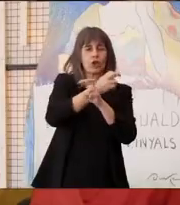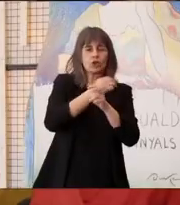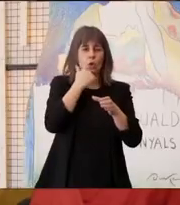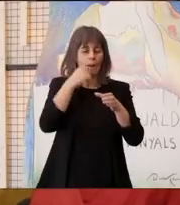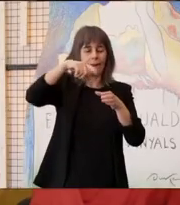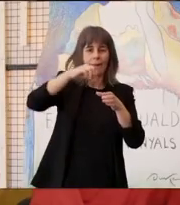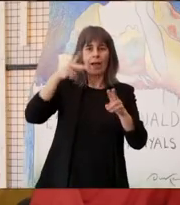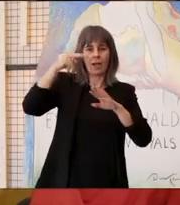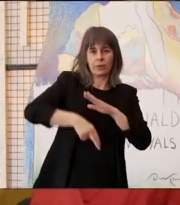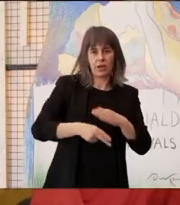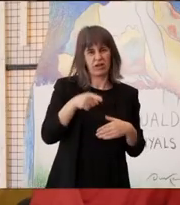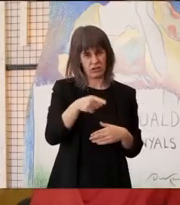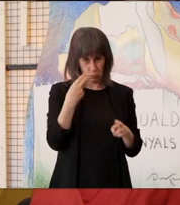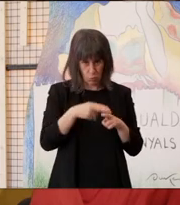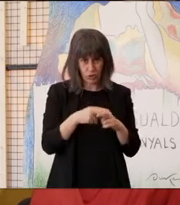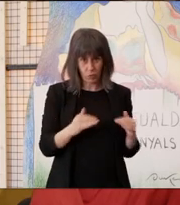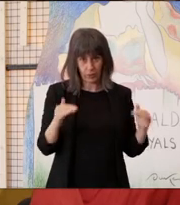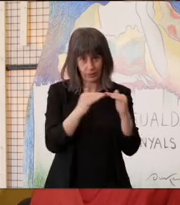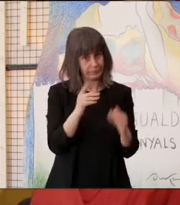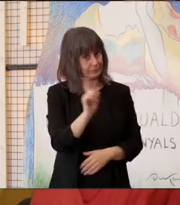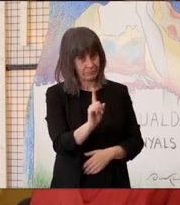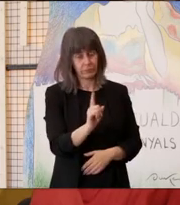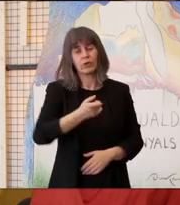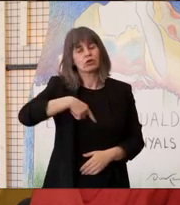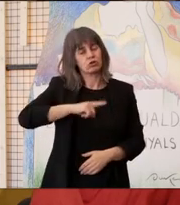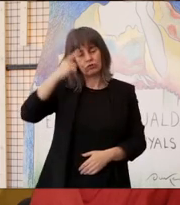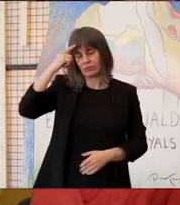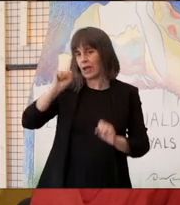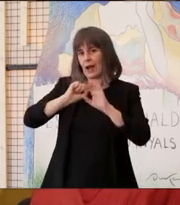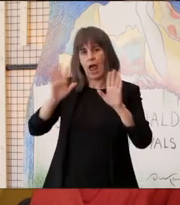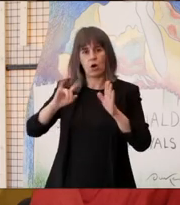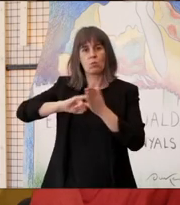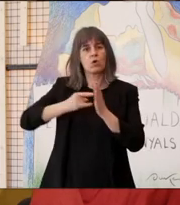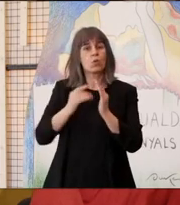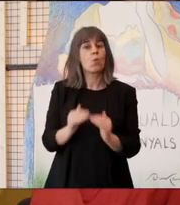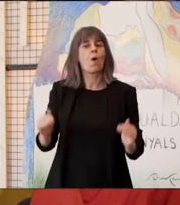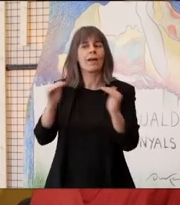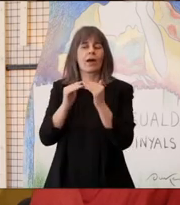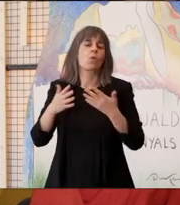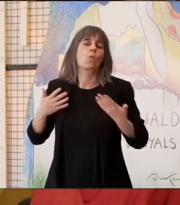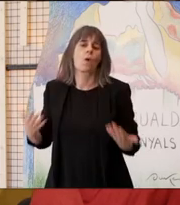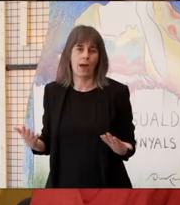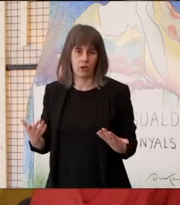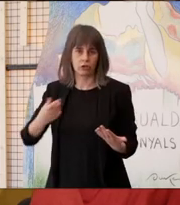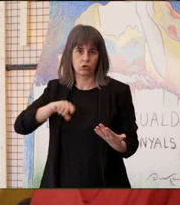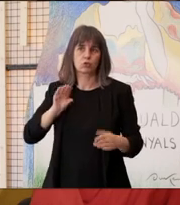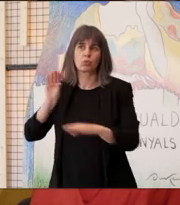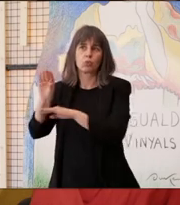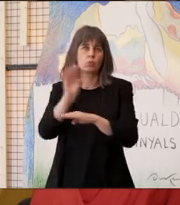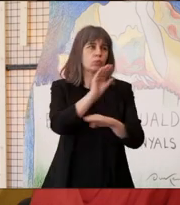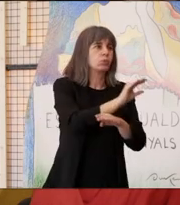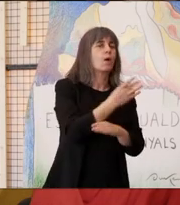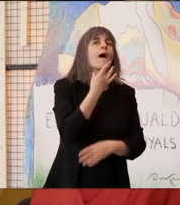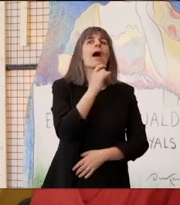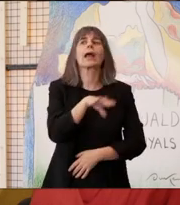os han presentado por lo tanto nosotros tenemos muy claro qué proyectos de igualdad financiamos también a